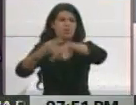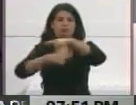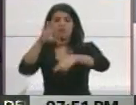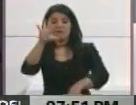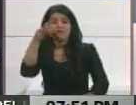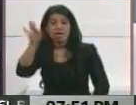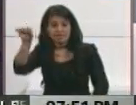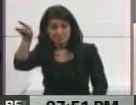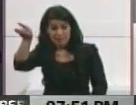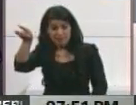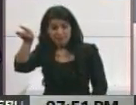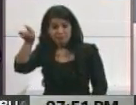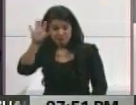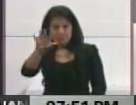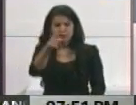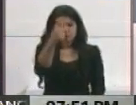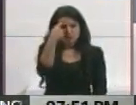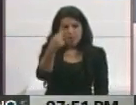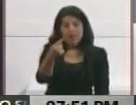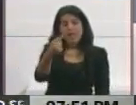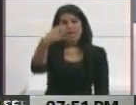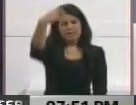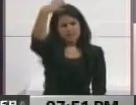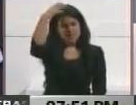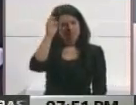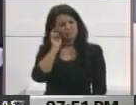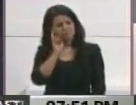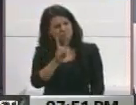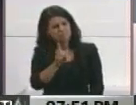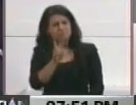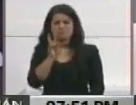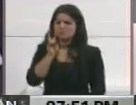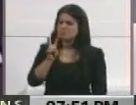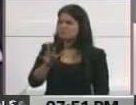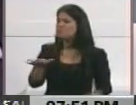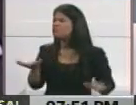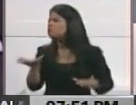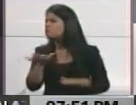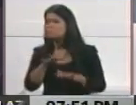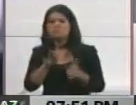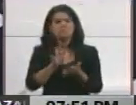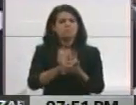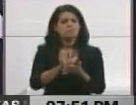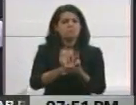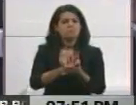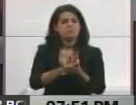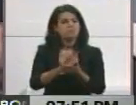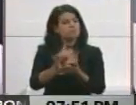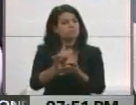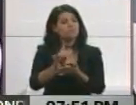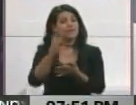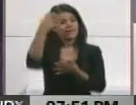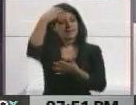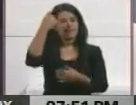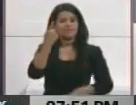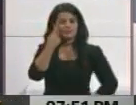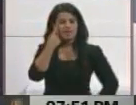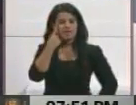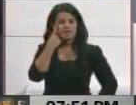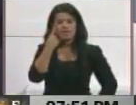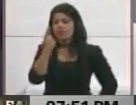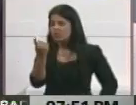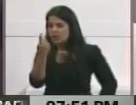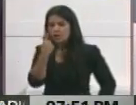rey había notado esa noche en el reino no pasa nada no sí pasaba ya se había incardinado en la